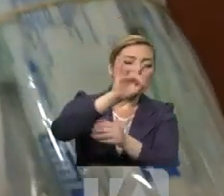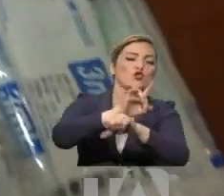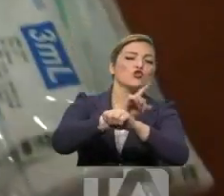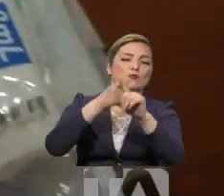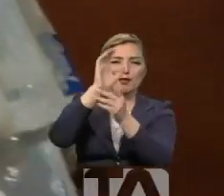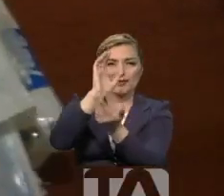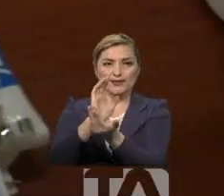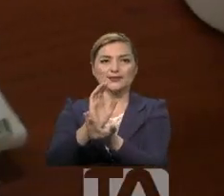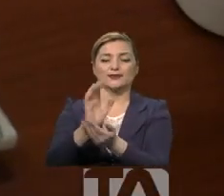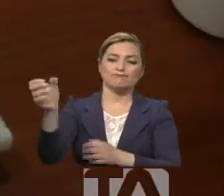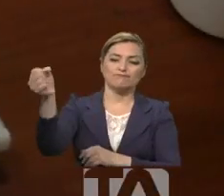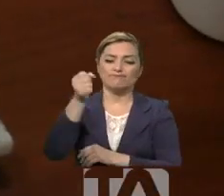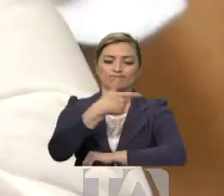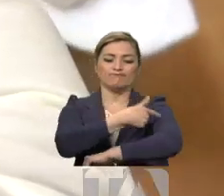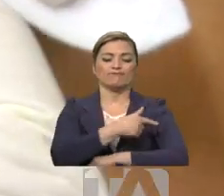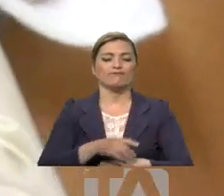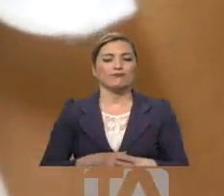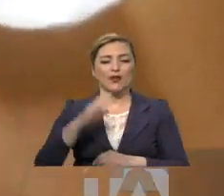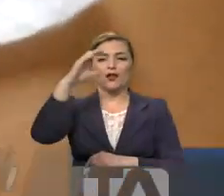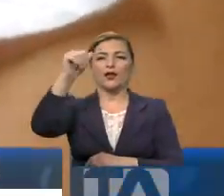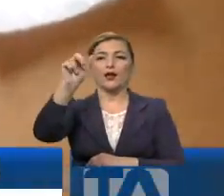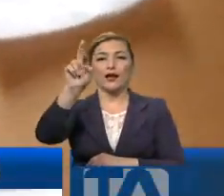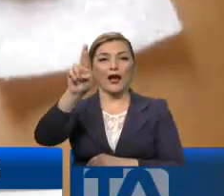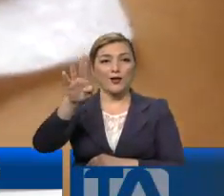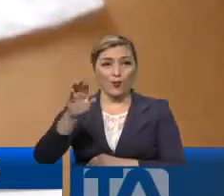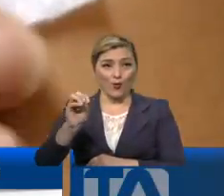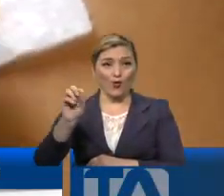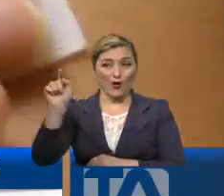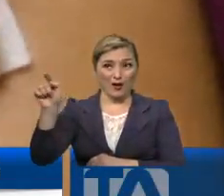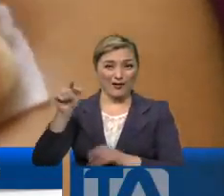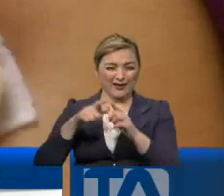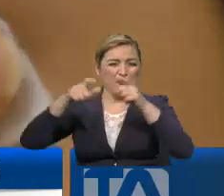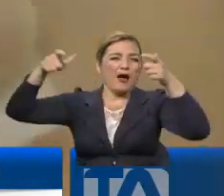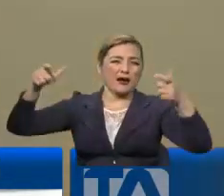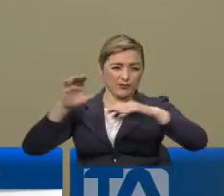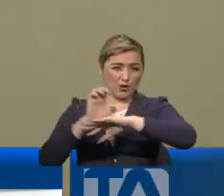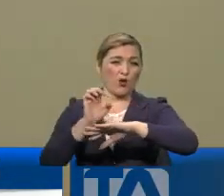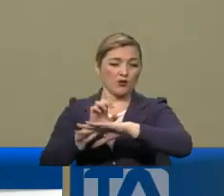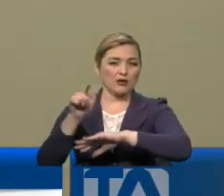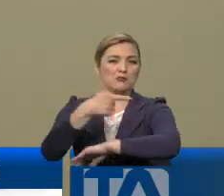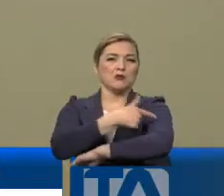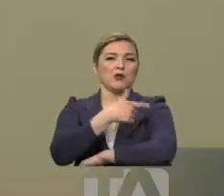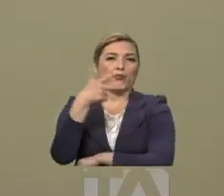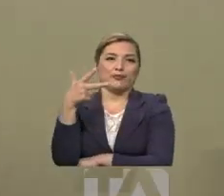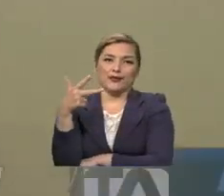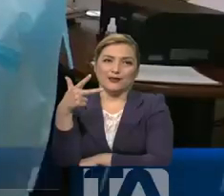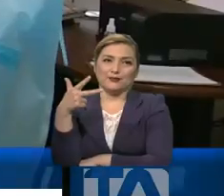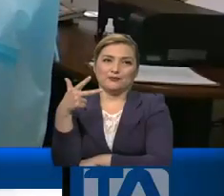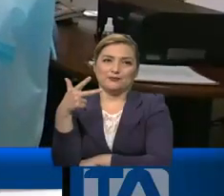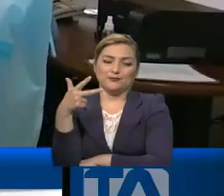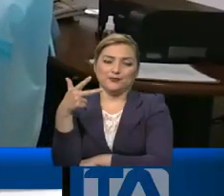otros hospitales del IES de Guayaquil, incluyendo a los médicos del Hospital Teodoro Maldonado Carbo, donde solo se aplicaron las vacunas